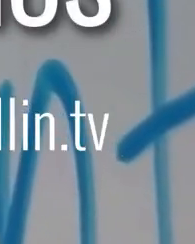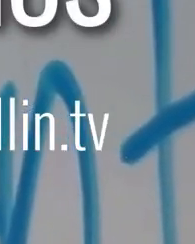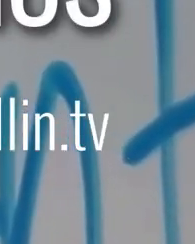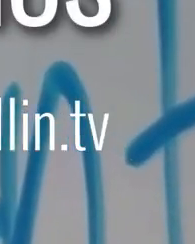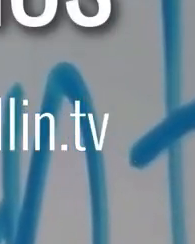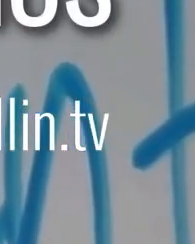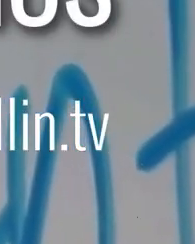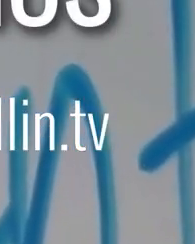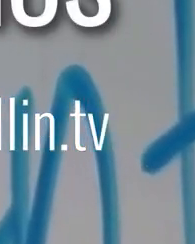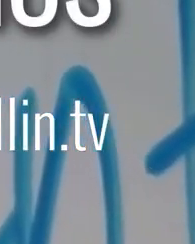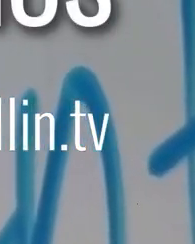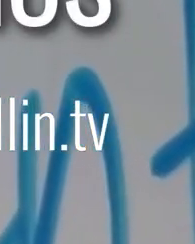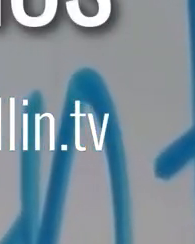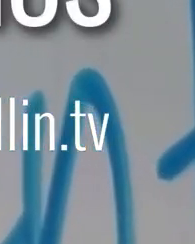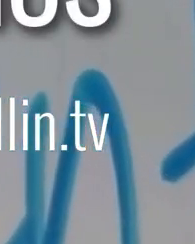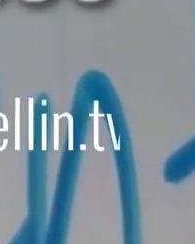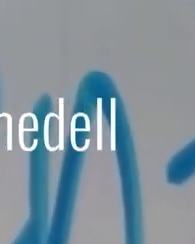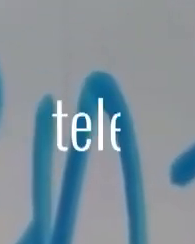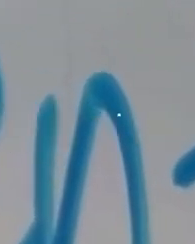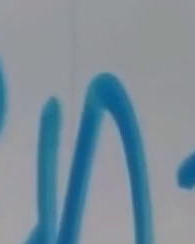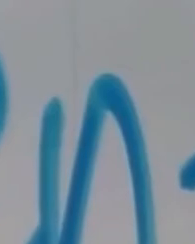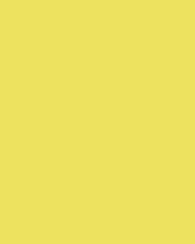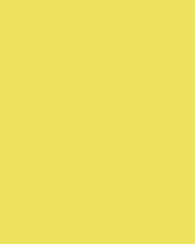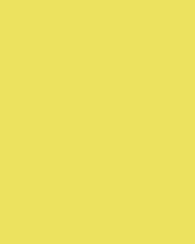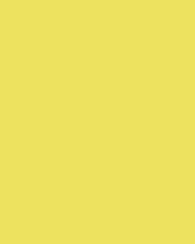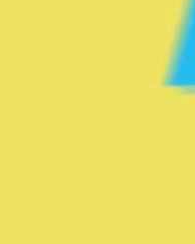Estás viendo En Casa Aprendemos.